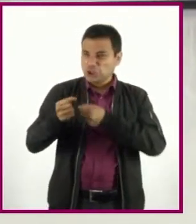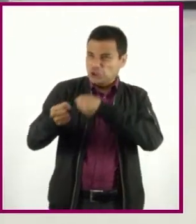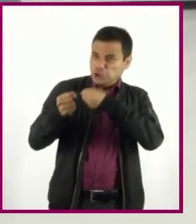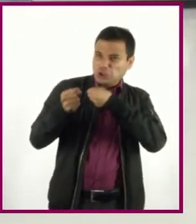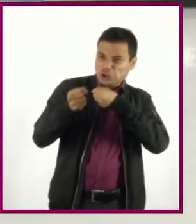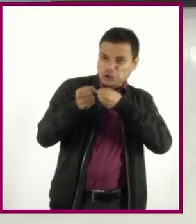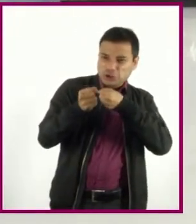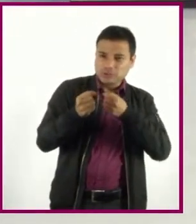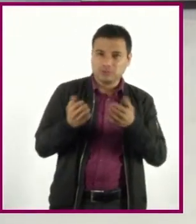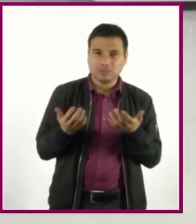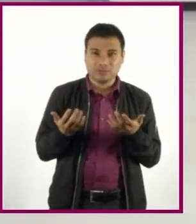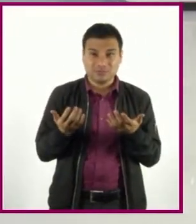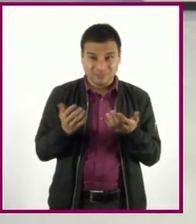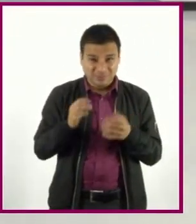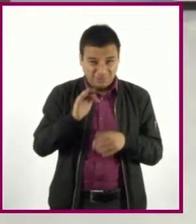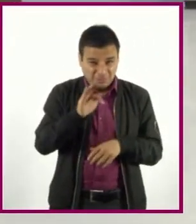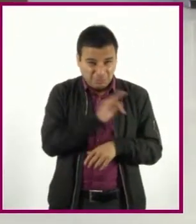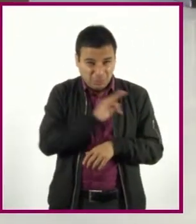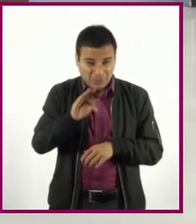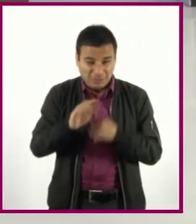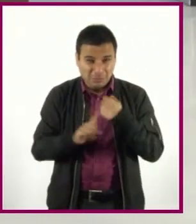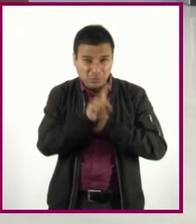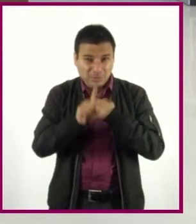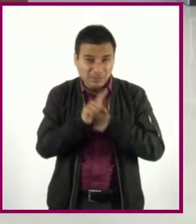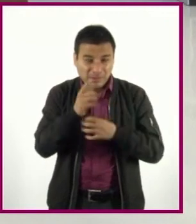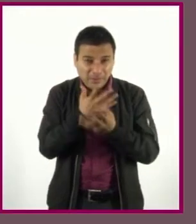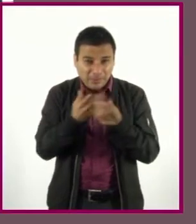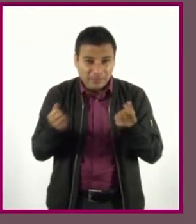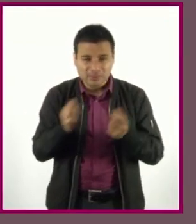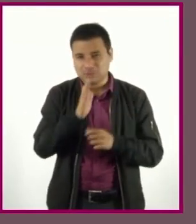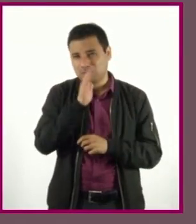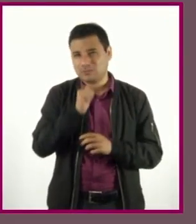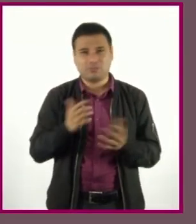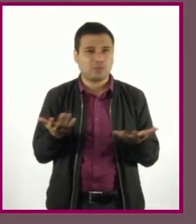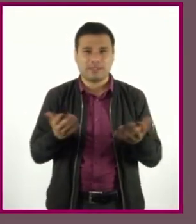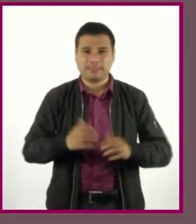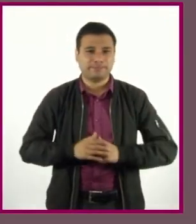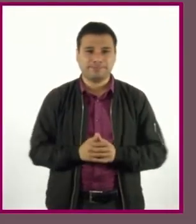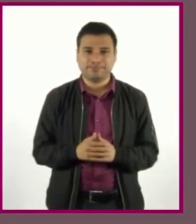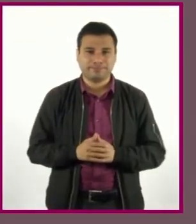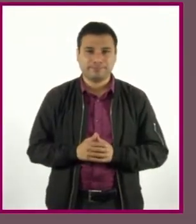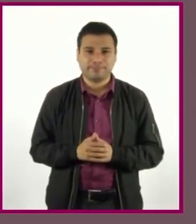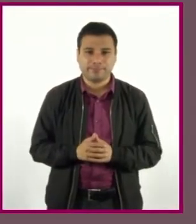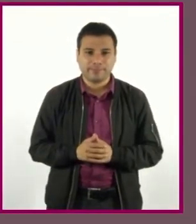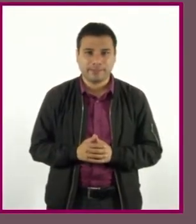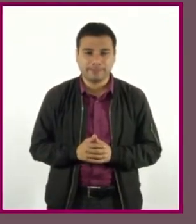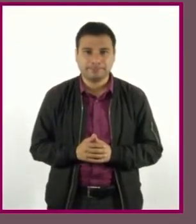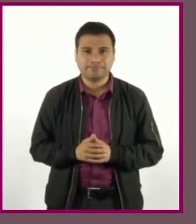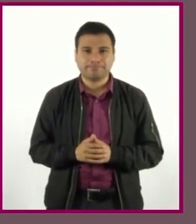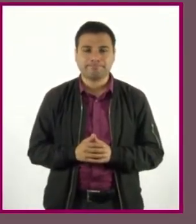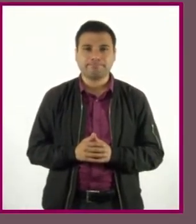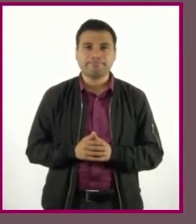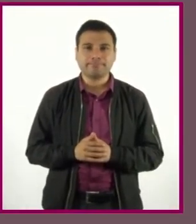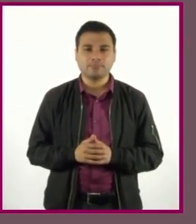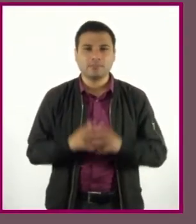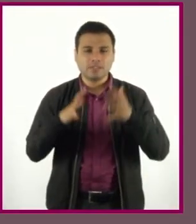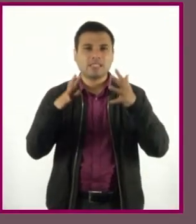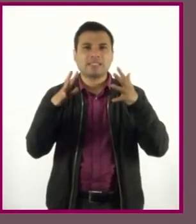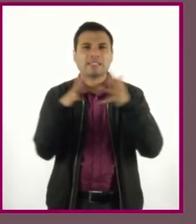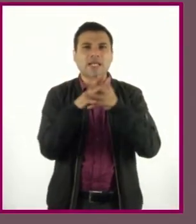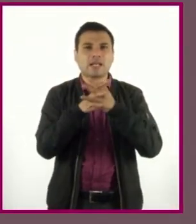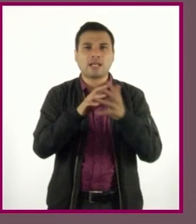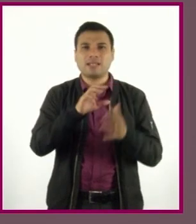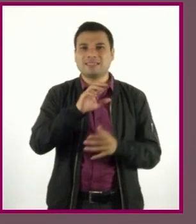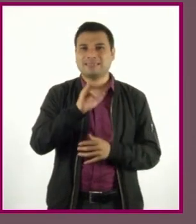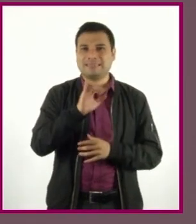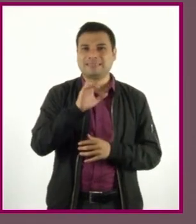es muy complicado que el problema se solucione. Finalmente, Las principales consecuencias de la guerra civil